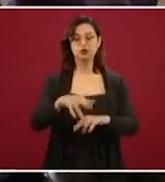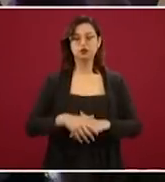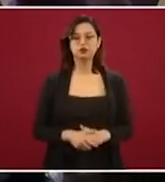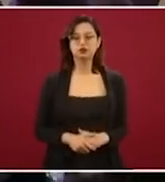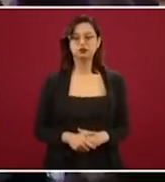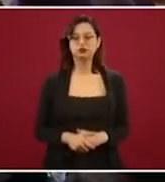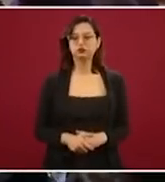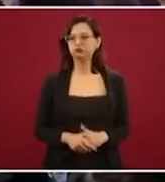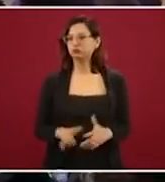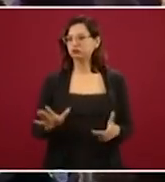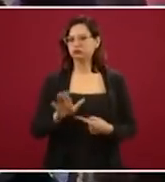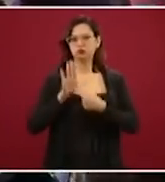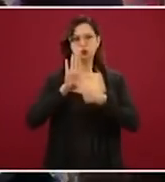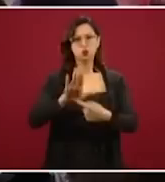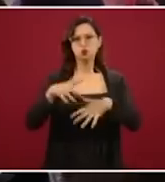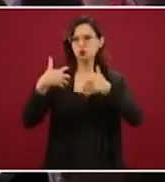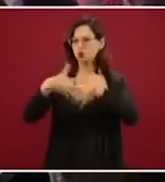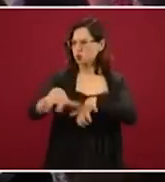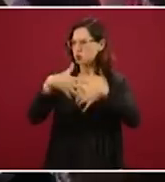todas las manifestaciones.